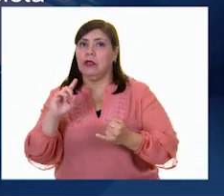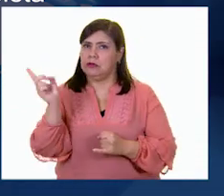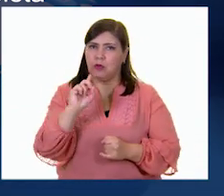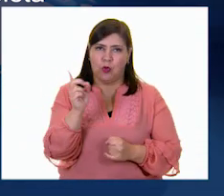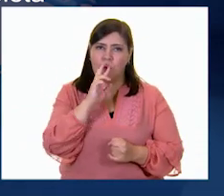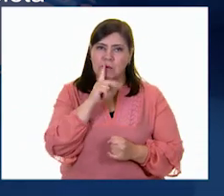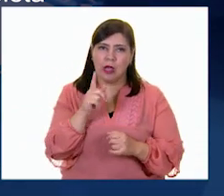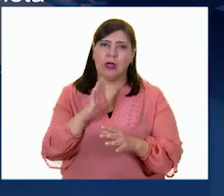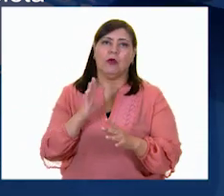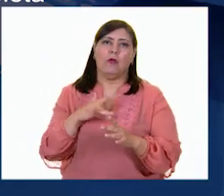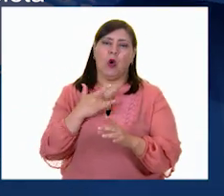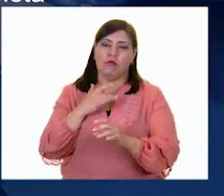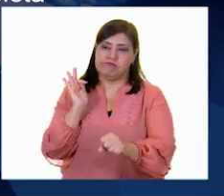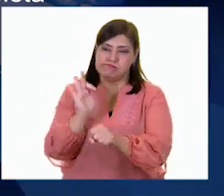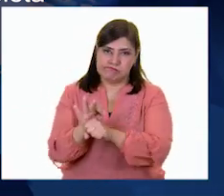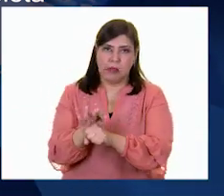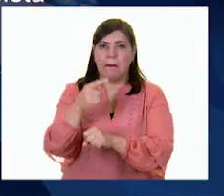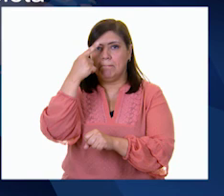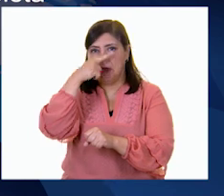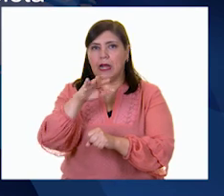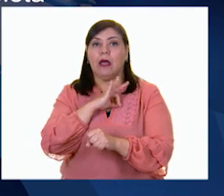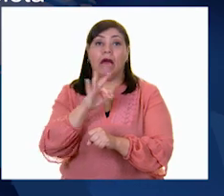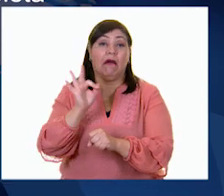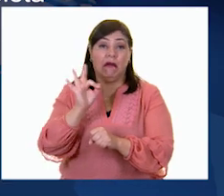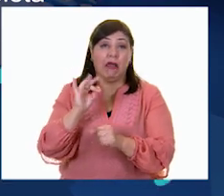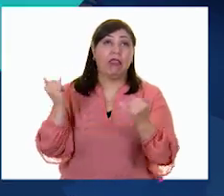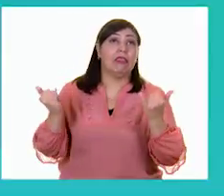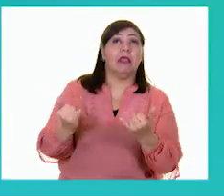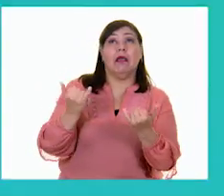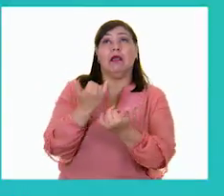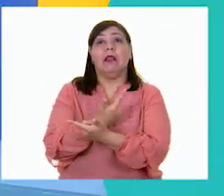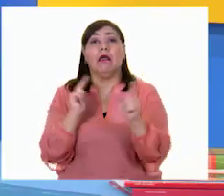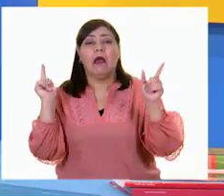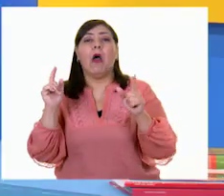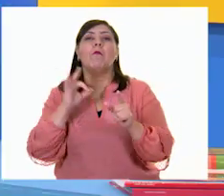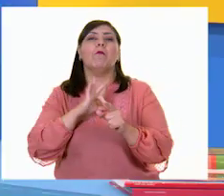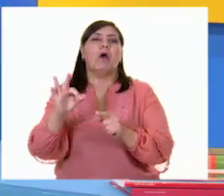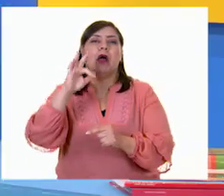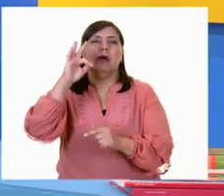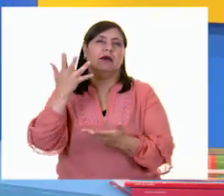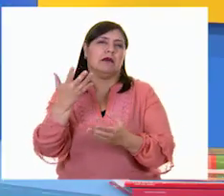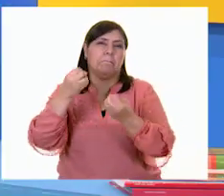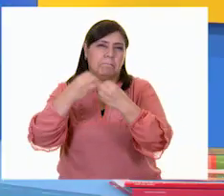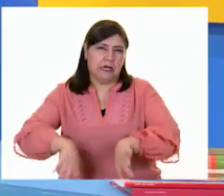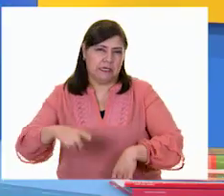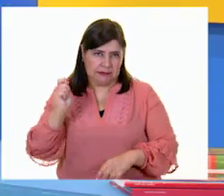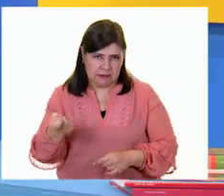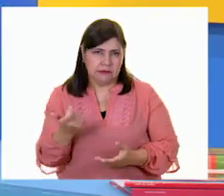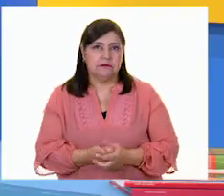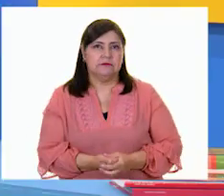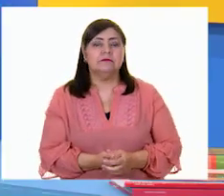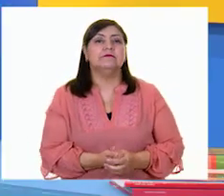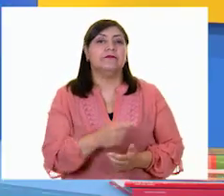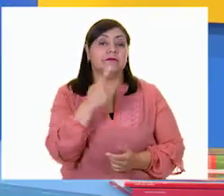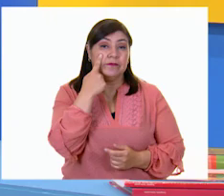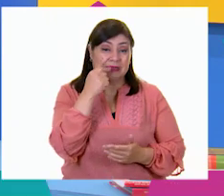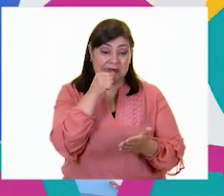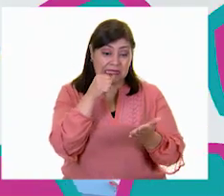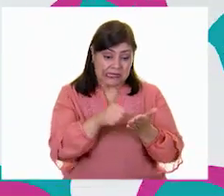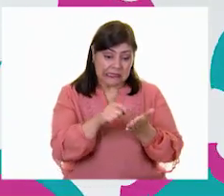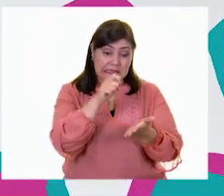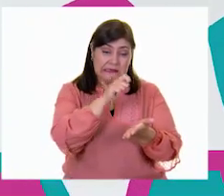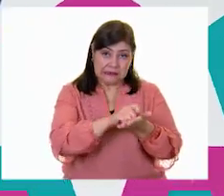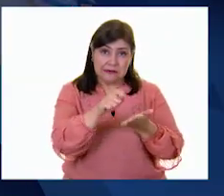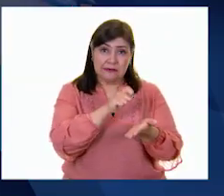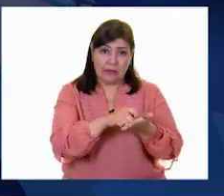cual da mal resultado generalmente. Sí, María, muy bien. En las cartas es común el uso de palabras y